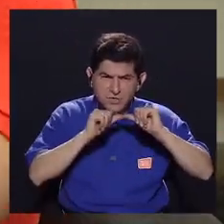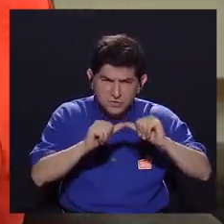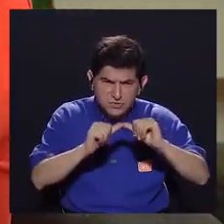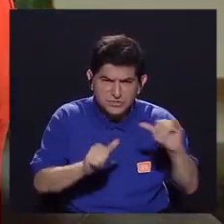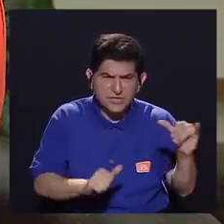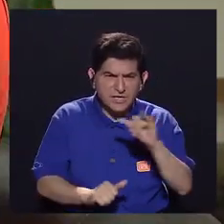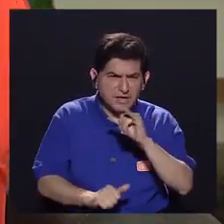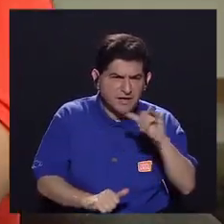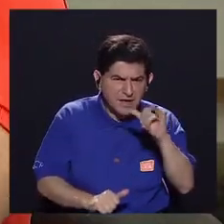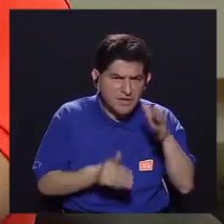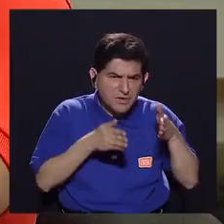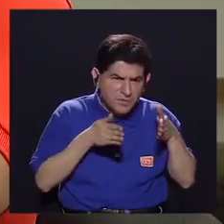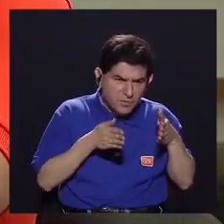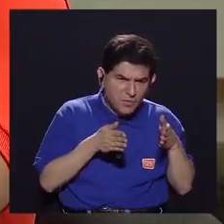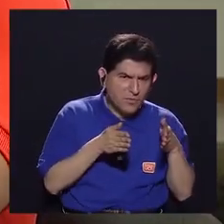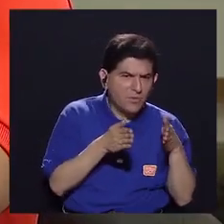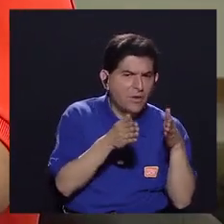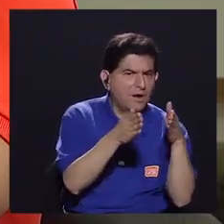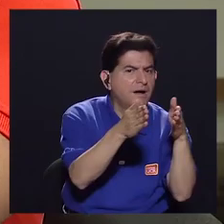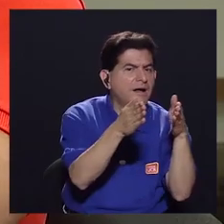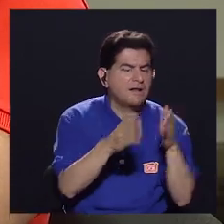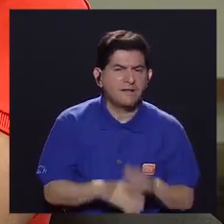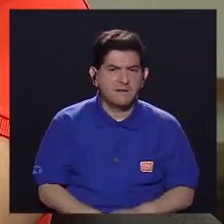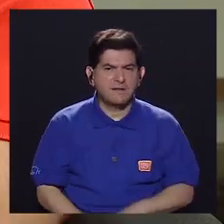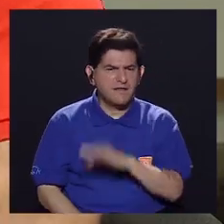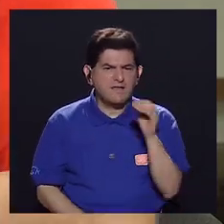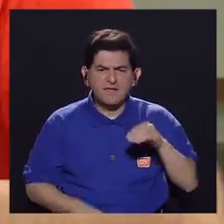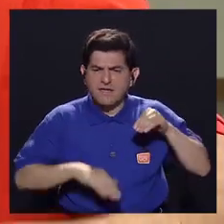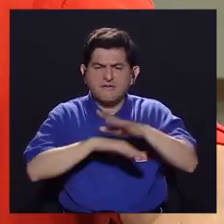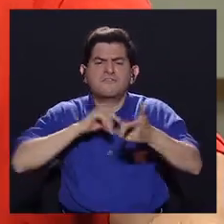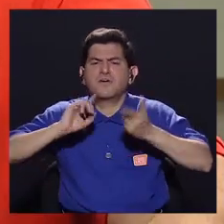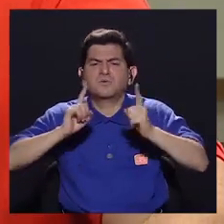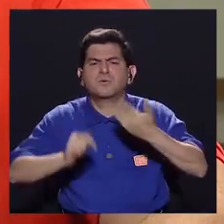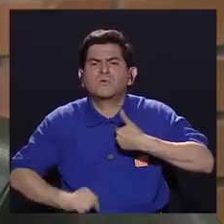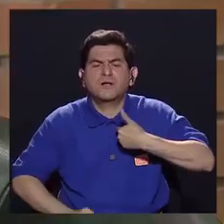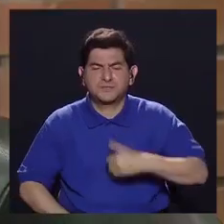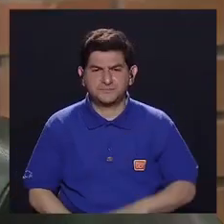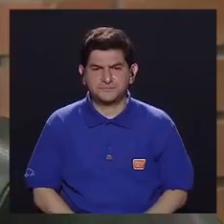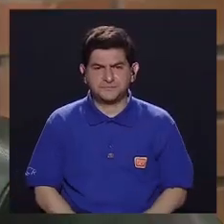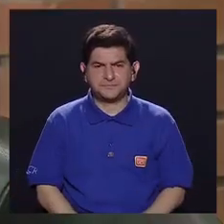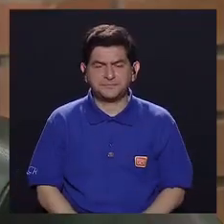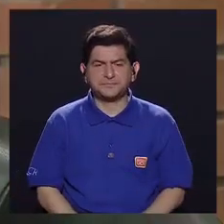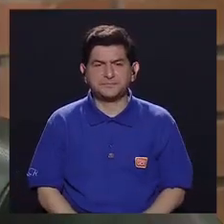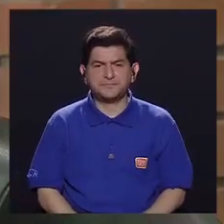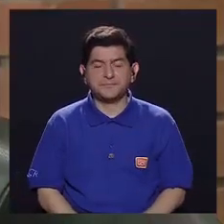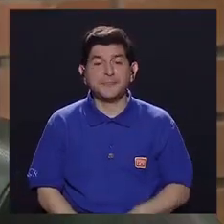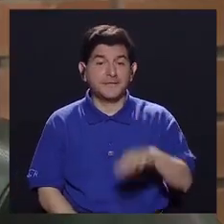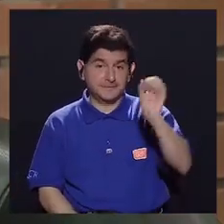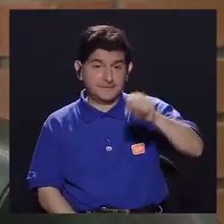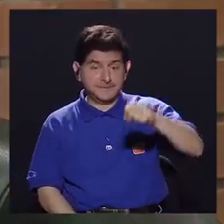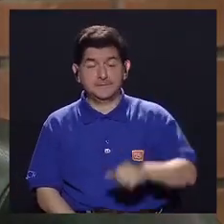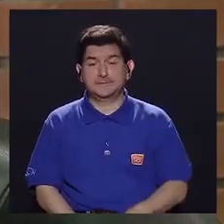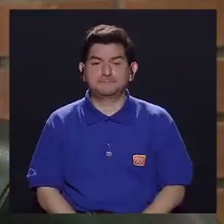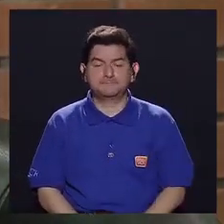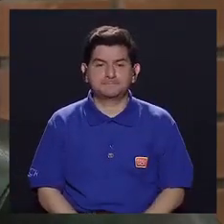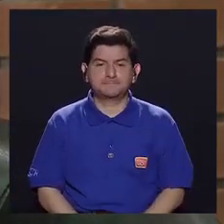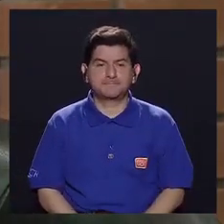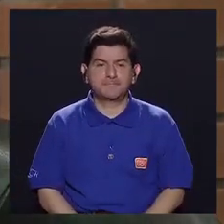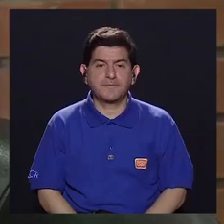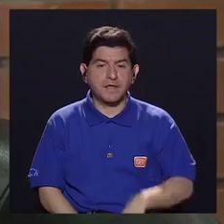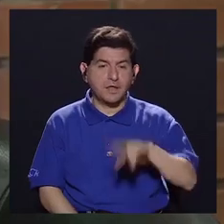continúe por ese rumbo, ¿y qué consecuencias tendría, digamos? Pues efectivamente, aquí